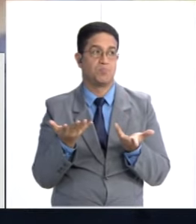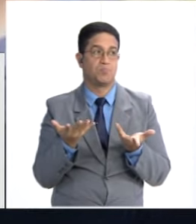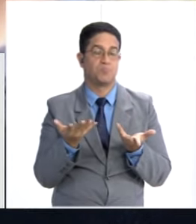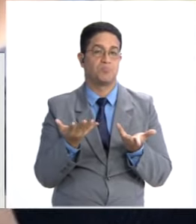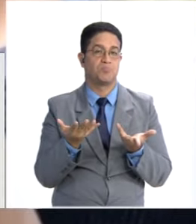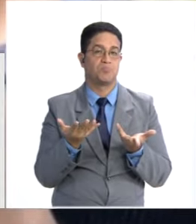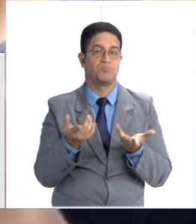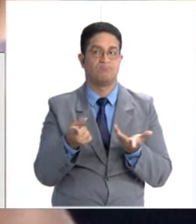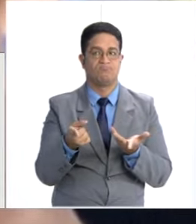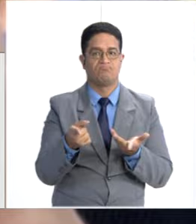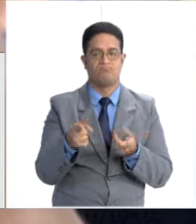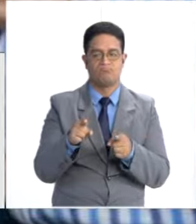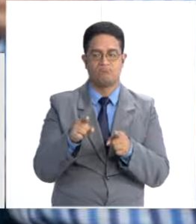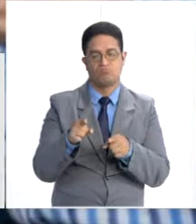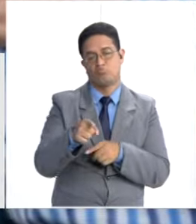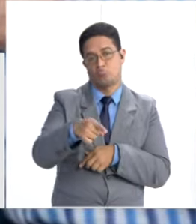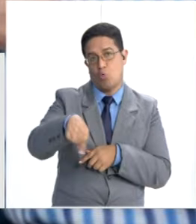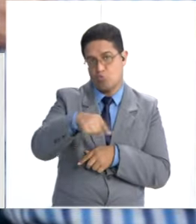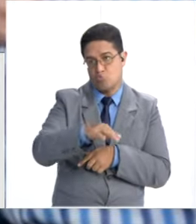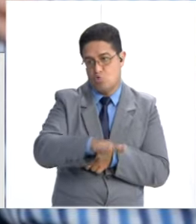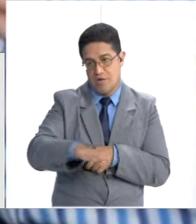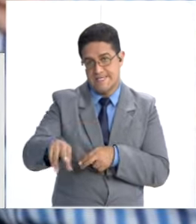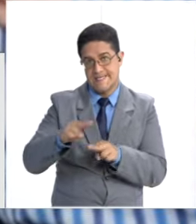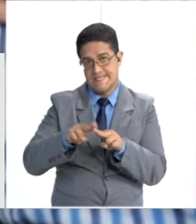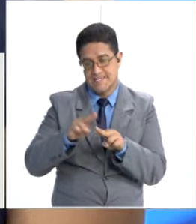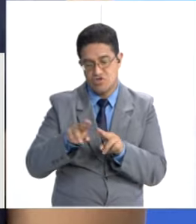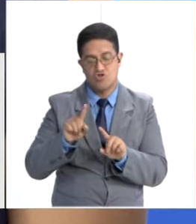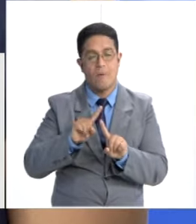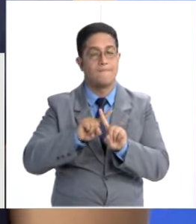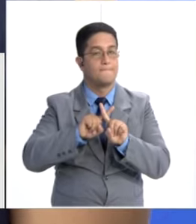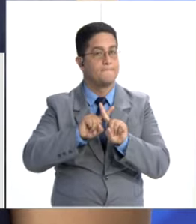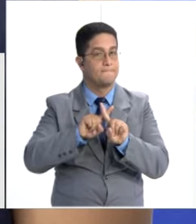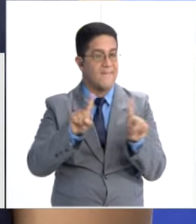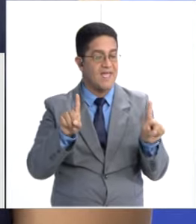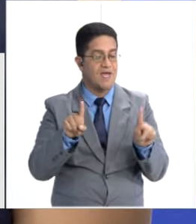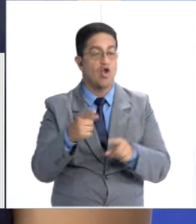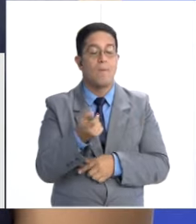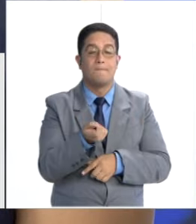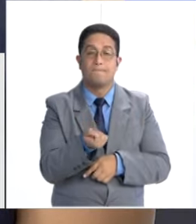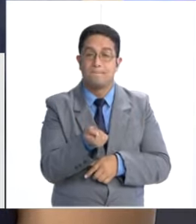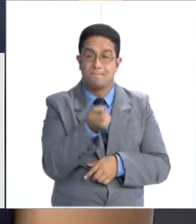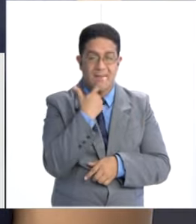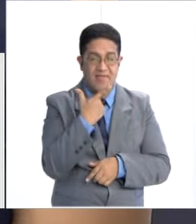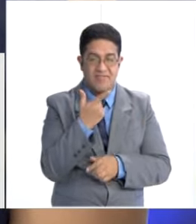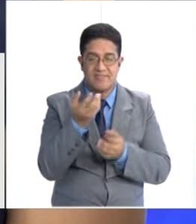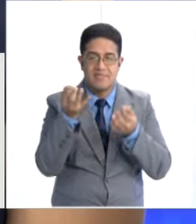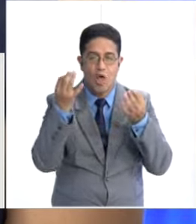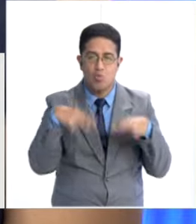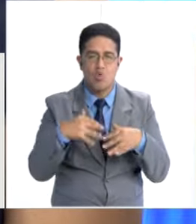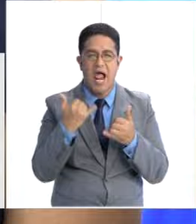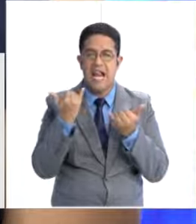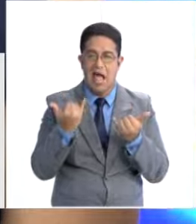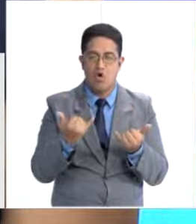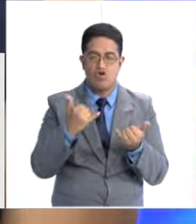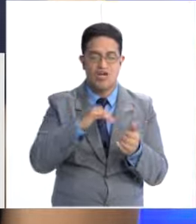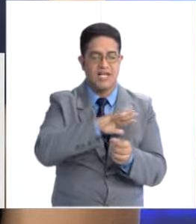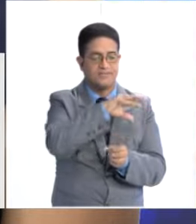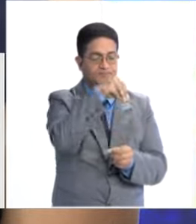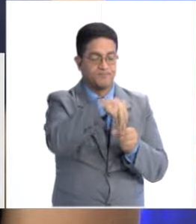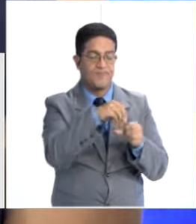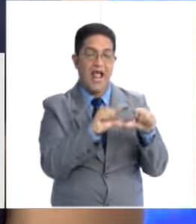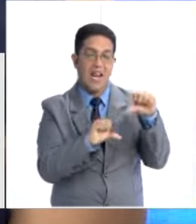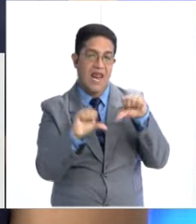desde la infancia, ¿no? Pero resulta que la medicina natural ahorita en el laboratorio, el laboratorio Herbaplan,